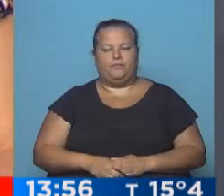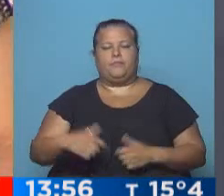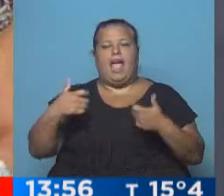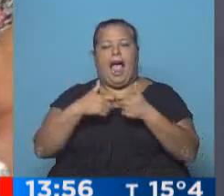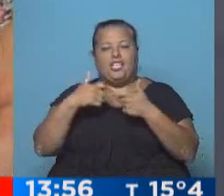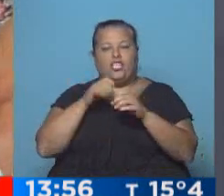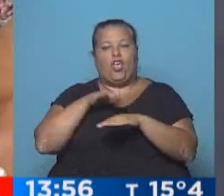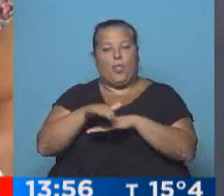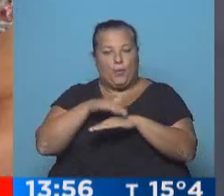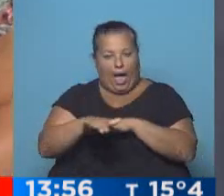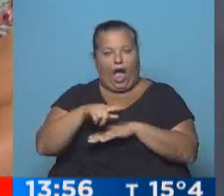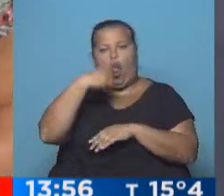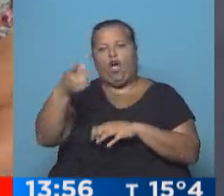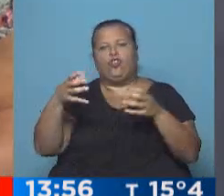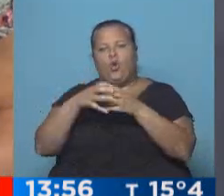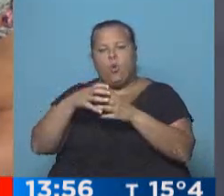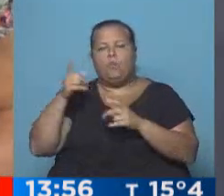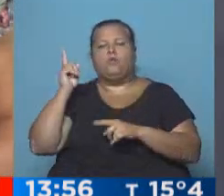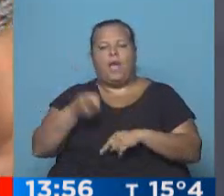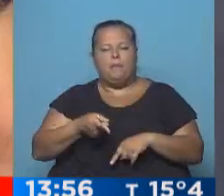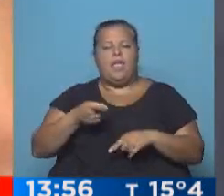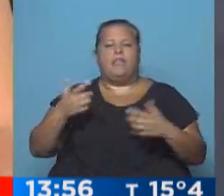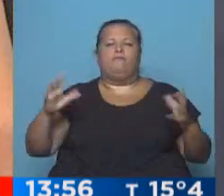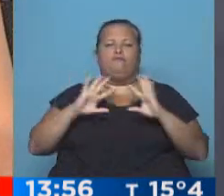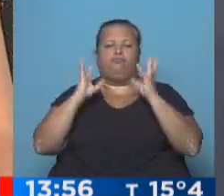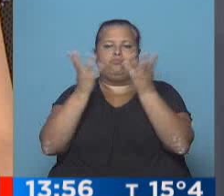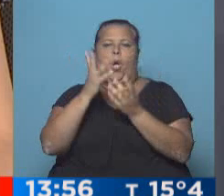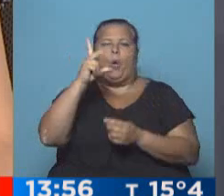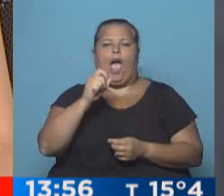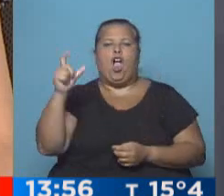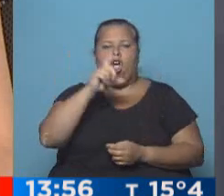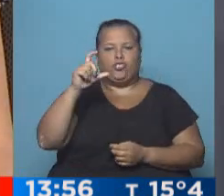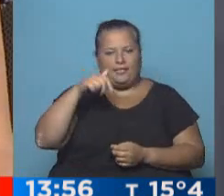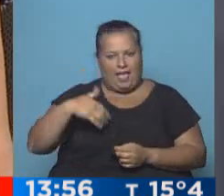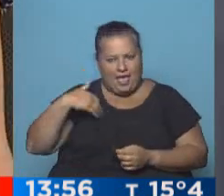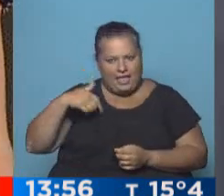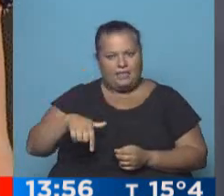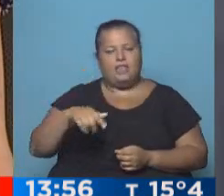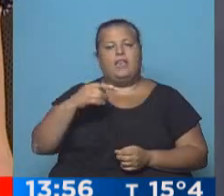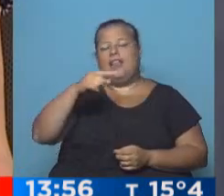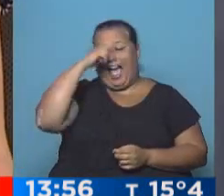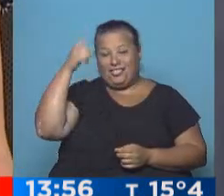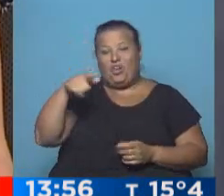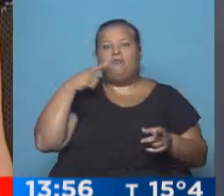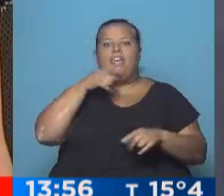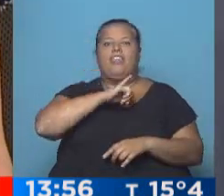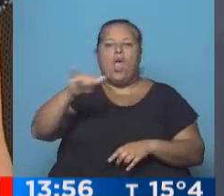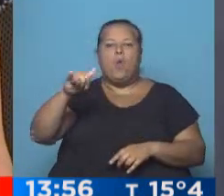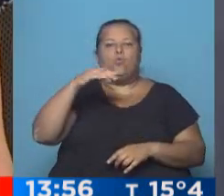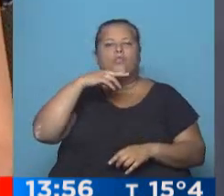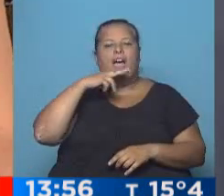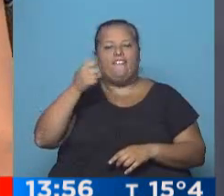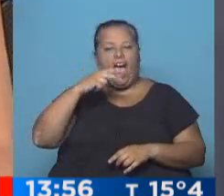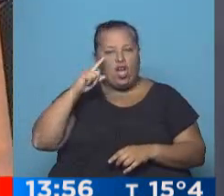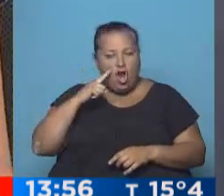La Asociación Bancaria y otras organizaciones sociales realizaron un abrazo al Banco Central de la Nación después de la denuncia contra su titular Alejandro